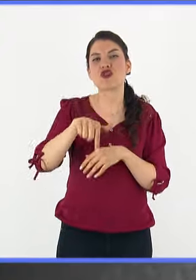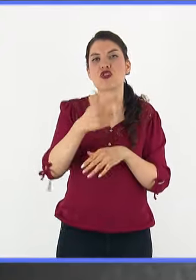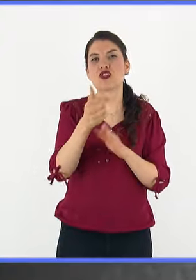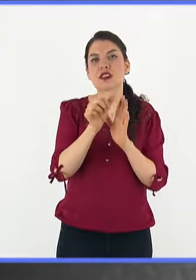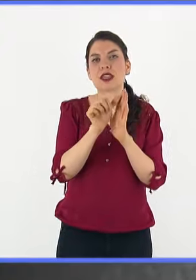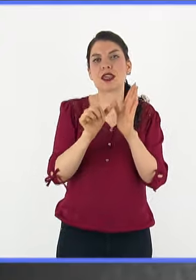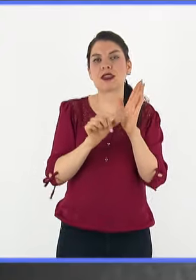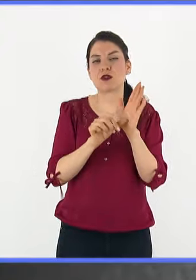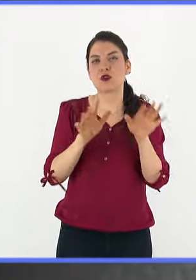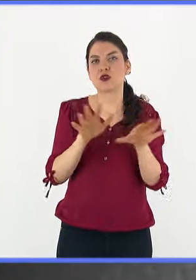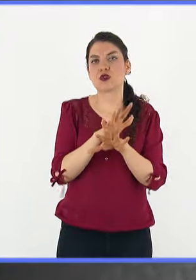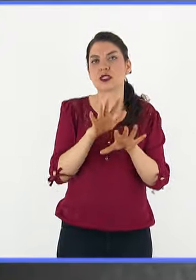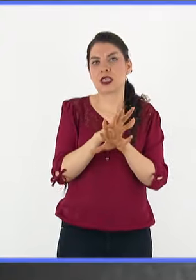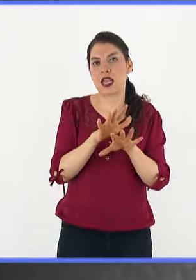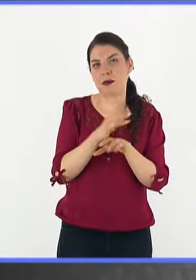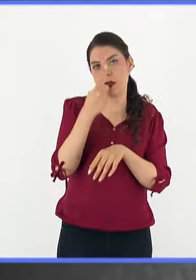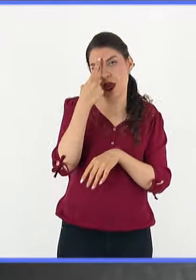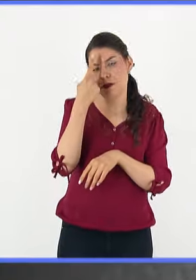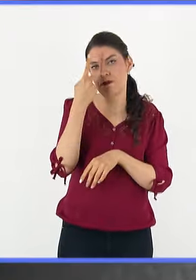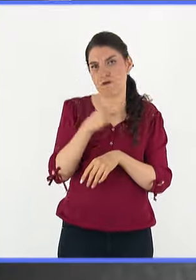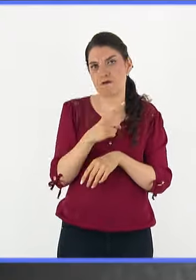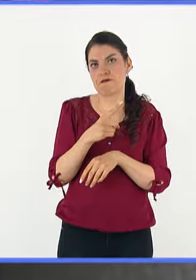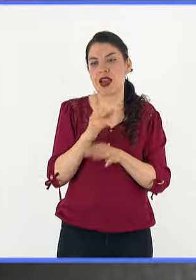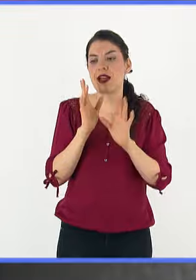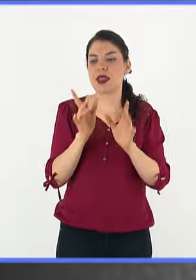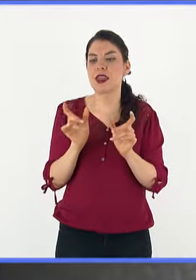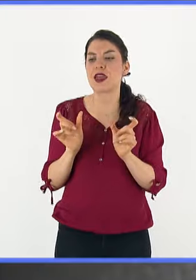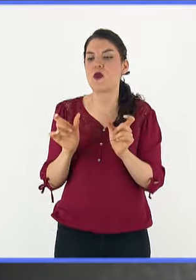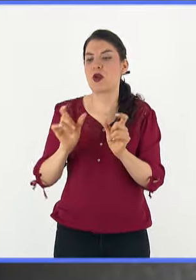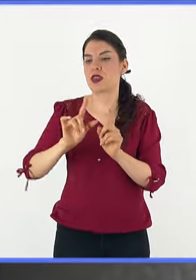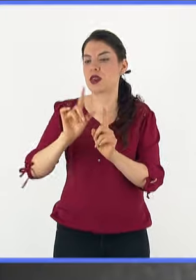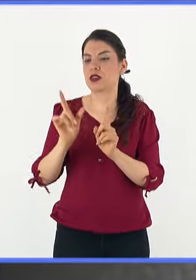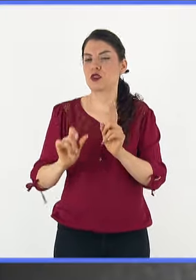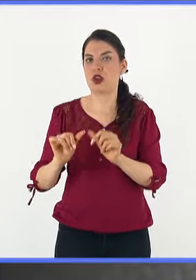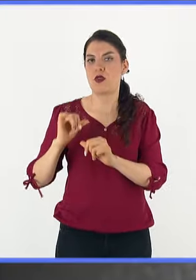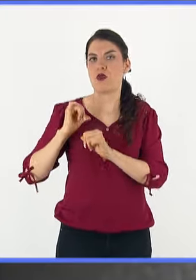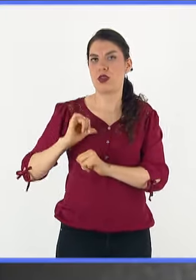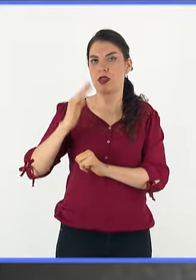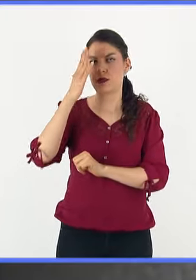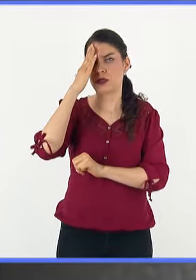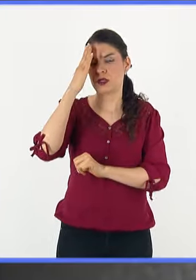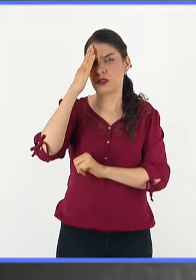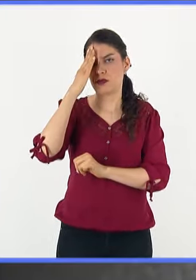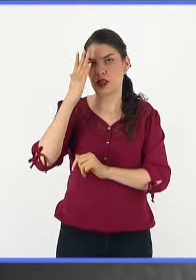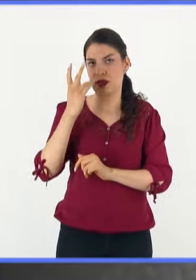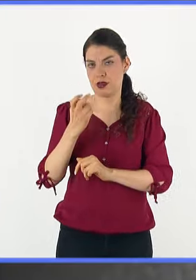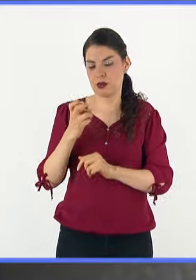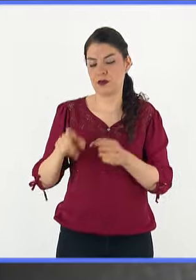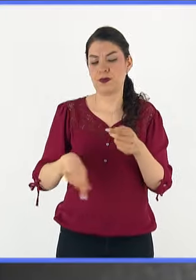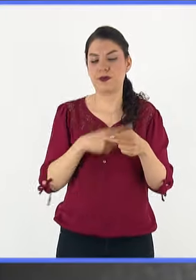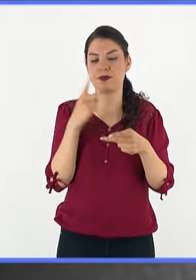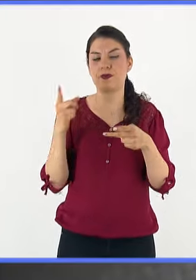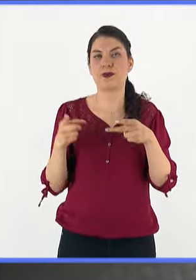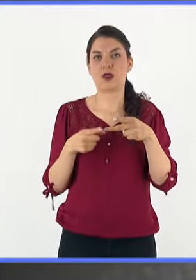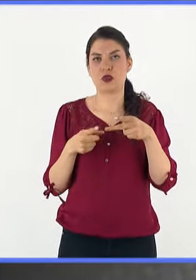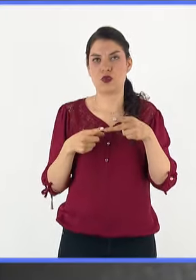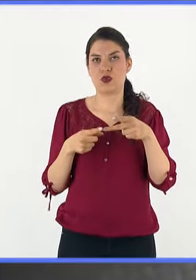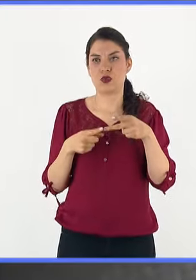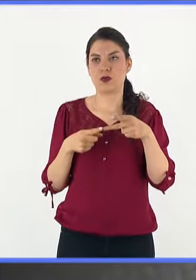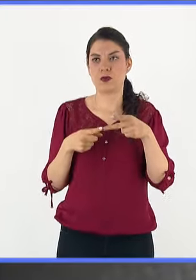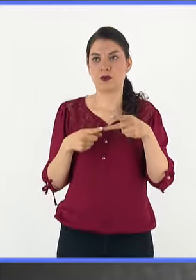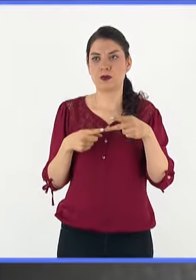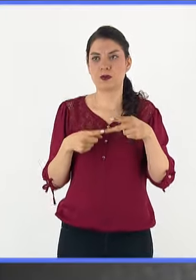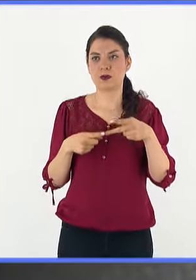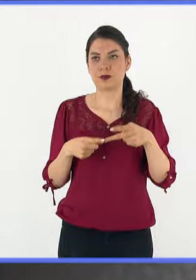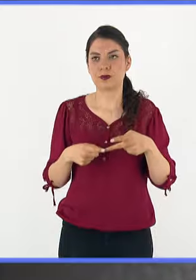constitución para que la guardia nacional quedara ya en el Estado Mayor conjunto de la defensa nacional eso es lo primero y lo otro que es esto